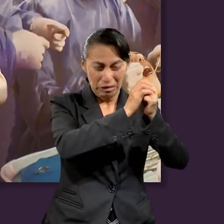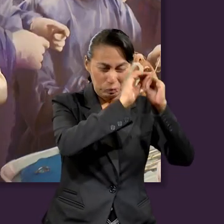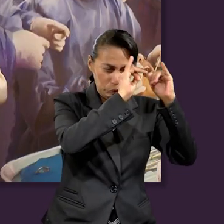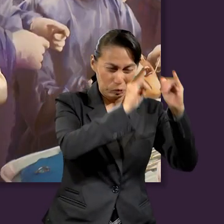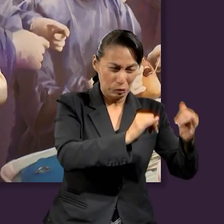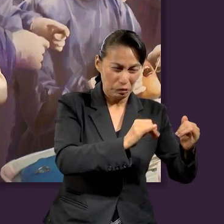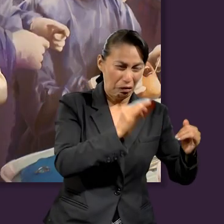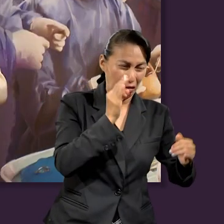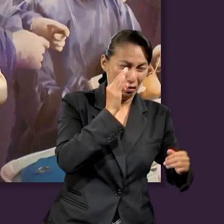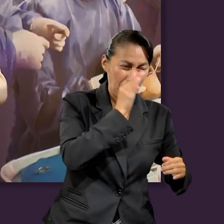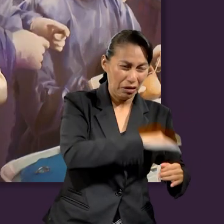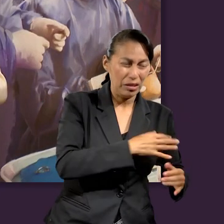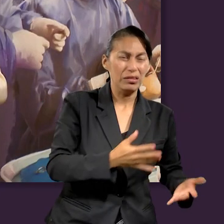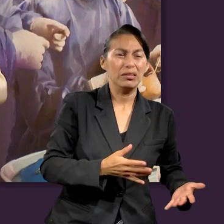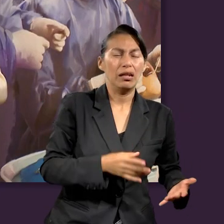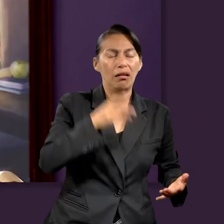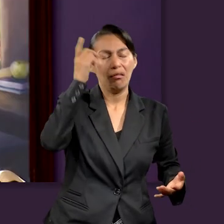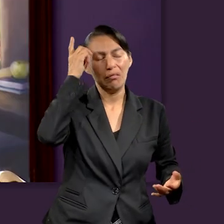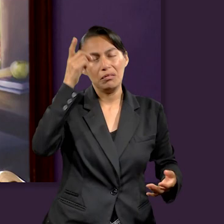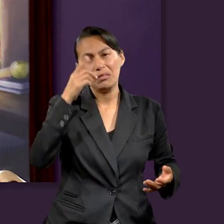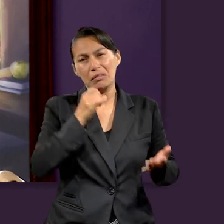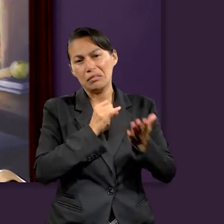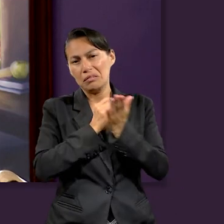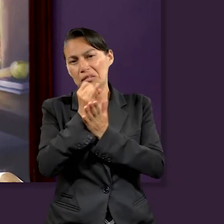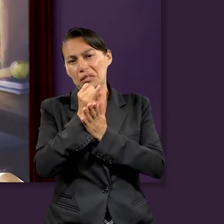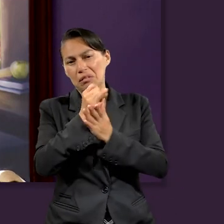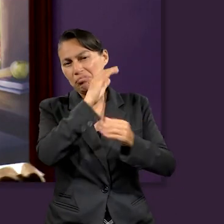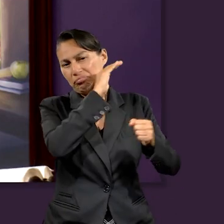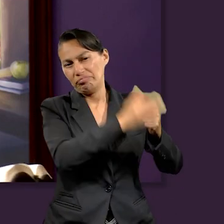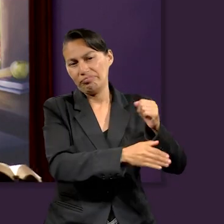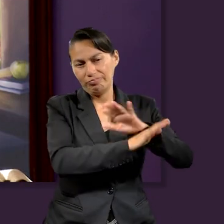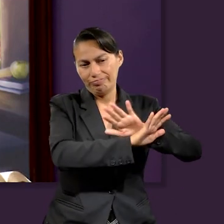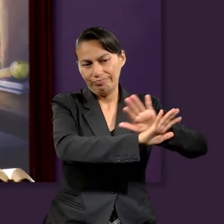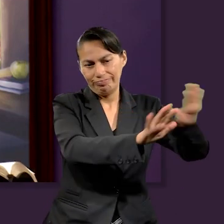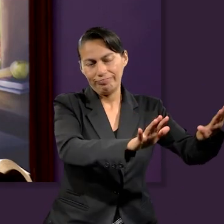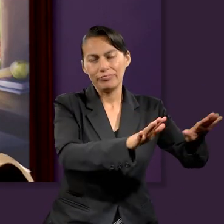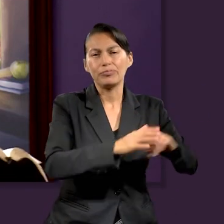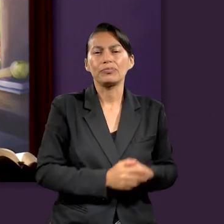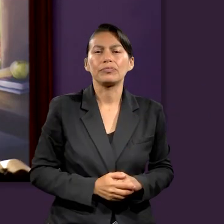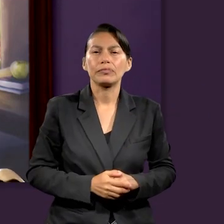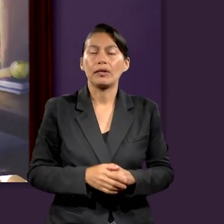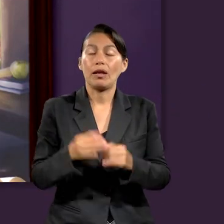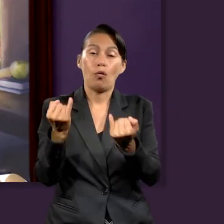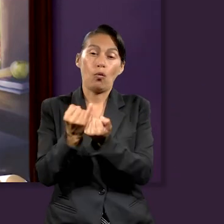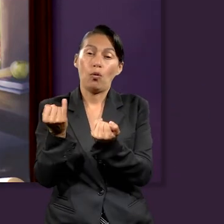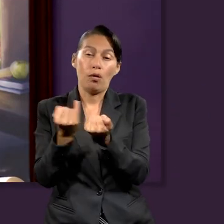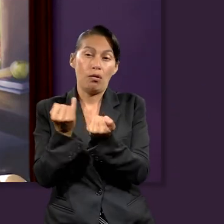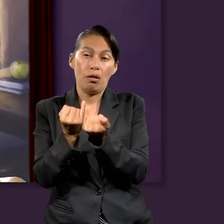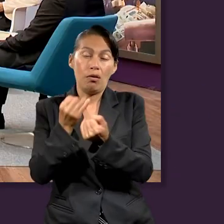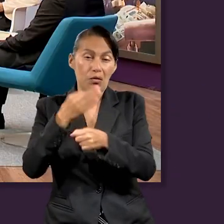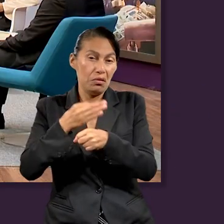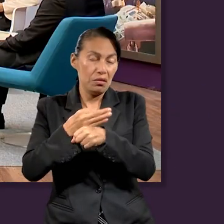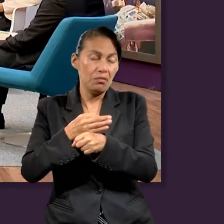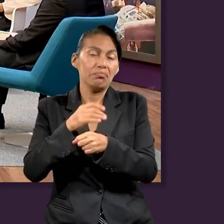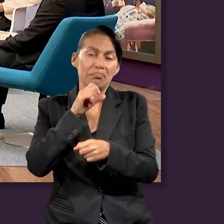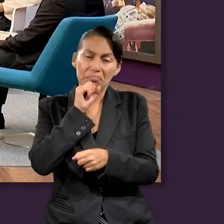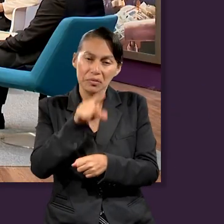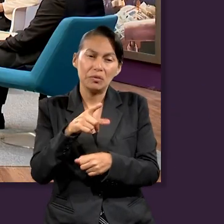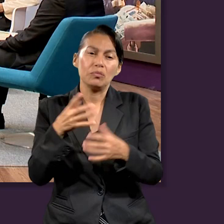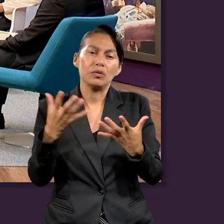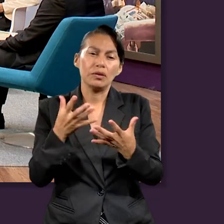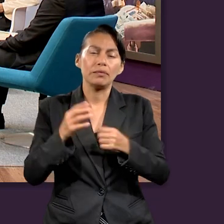este sistema de adoración tan erróneo y tan apartado de él, Dios decide cortarlo. Y es lo mismo que va a pasar en este tiempo. Es decir,